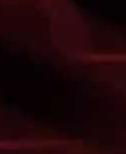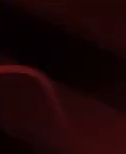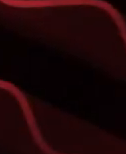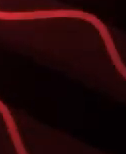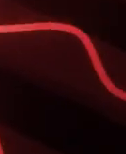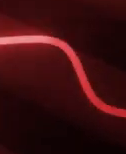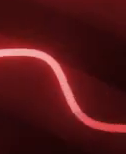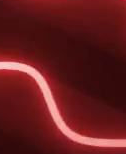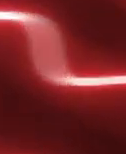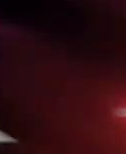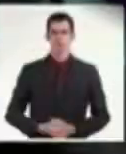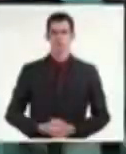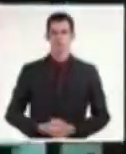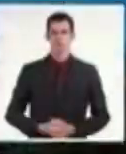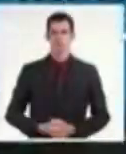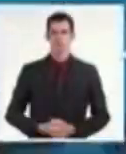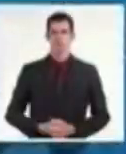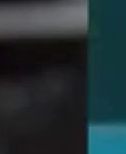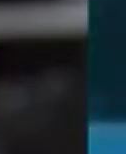a pedacito.